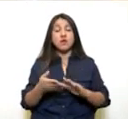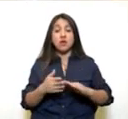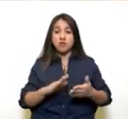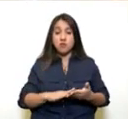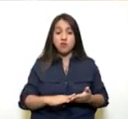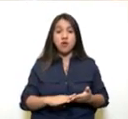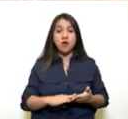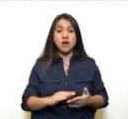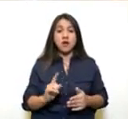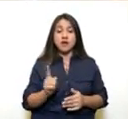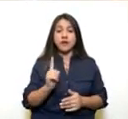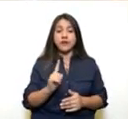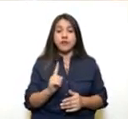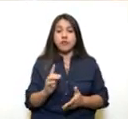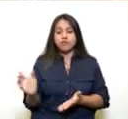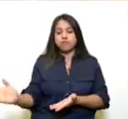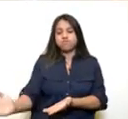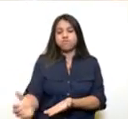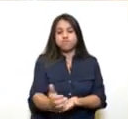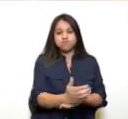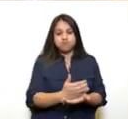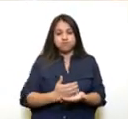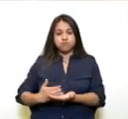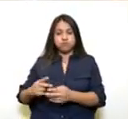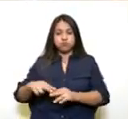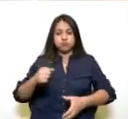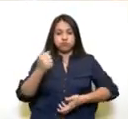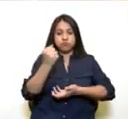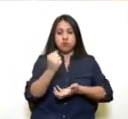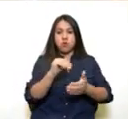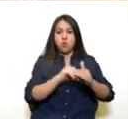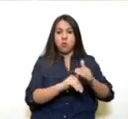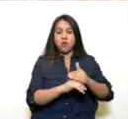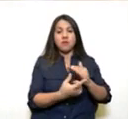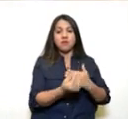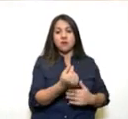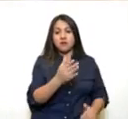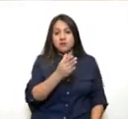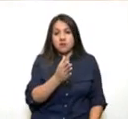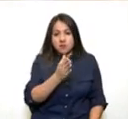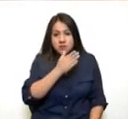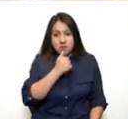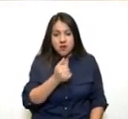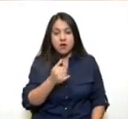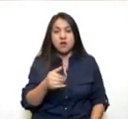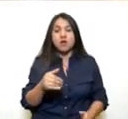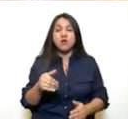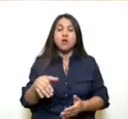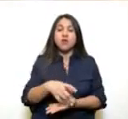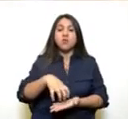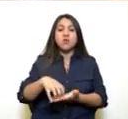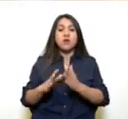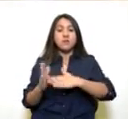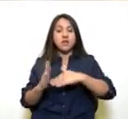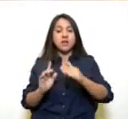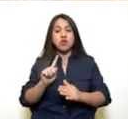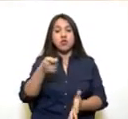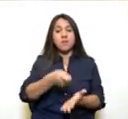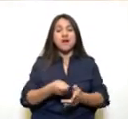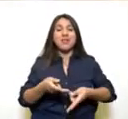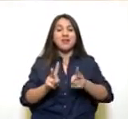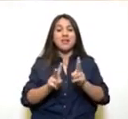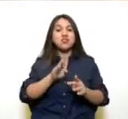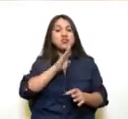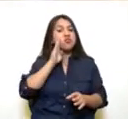que no recauda ingreso la gente de la comuna de la pintana no paga derecho aseo por lo